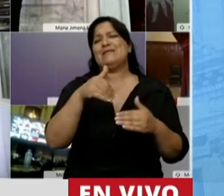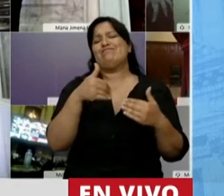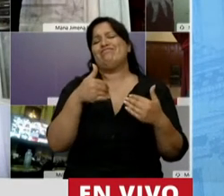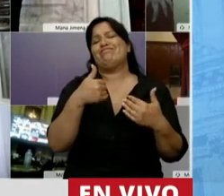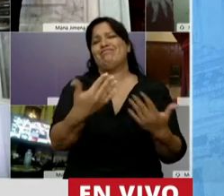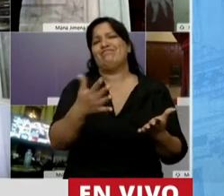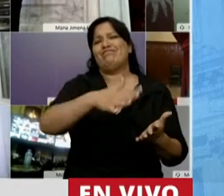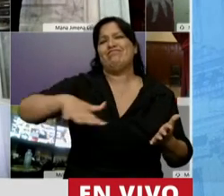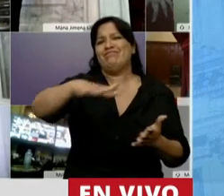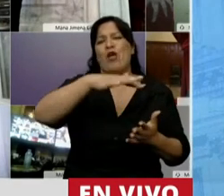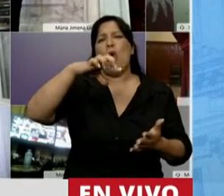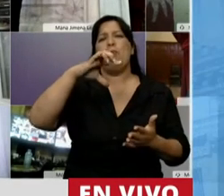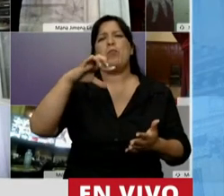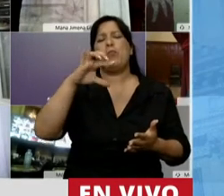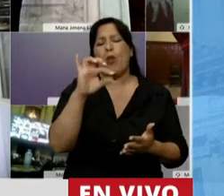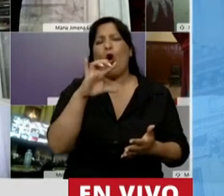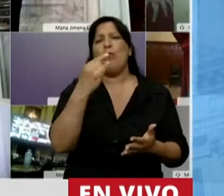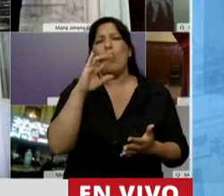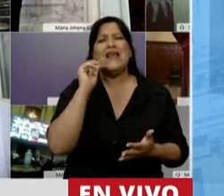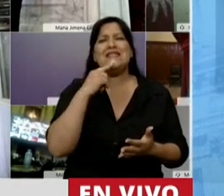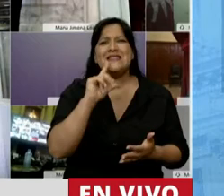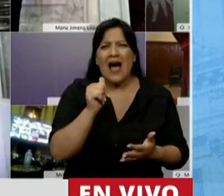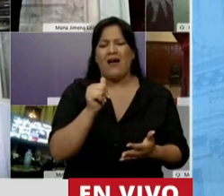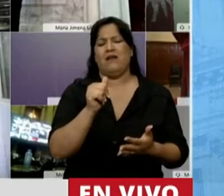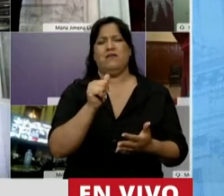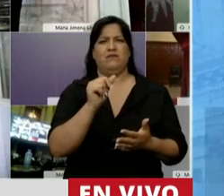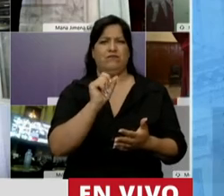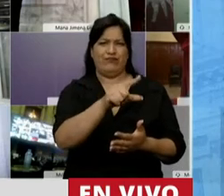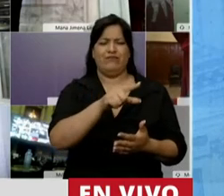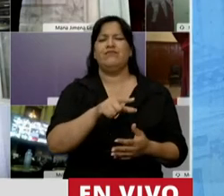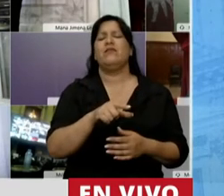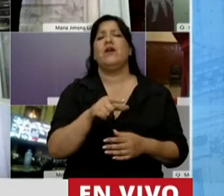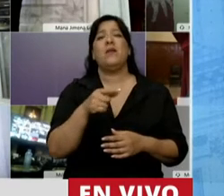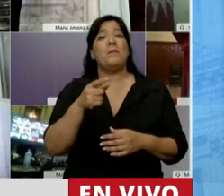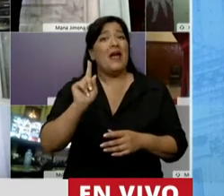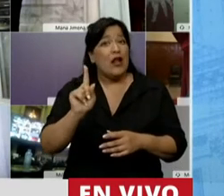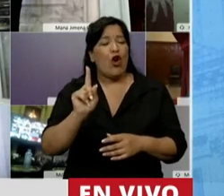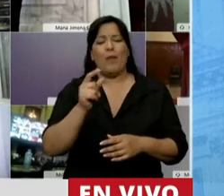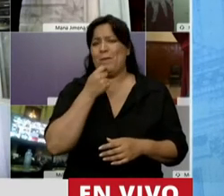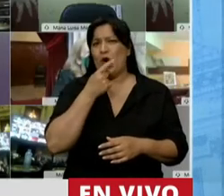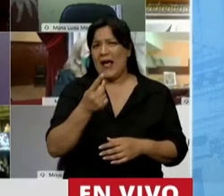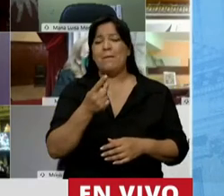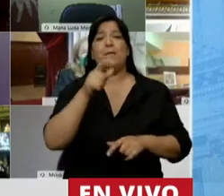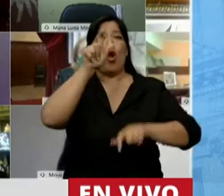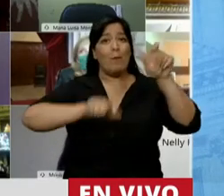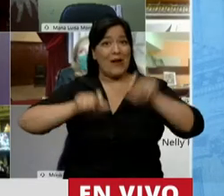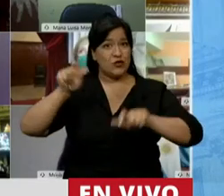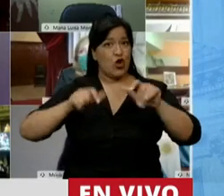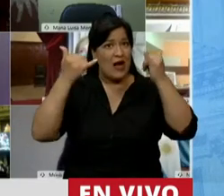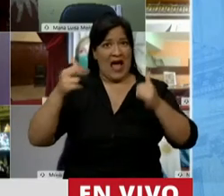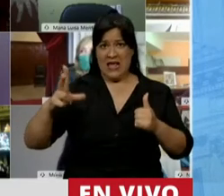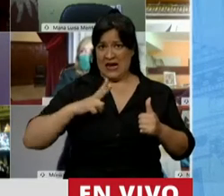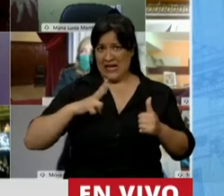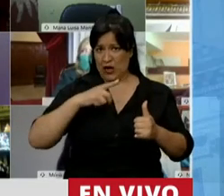tributario, que además desconoce una realidad. Quienes son titulares de estas grandes